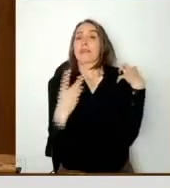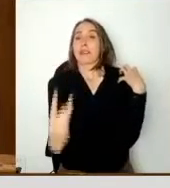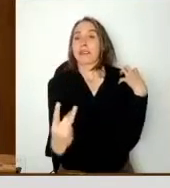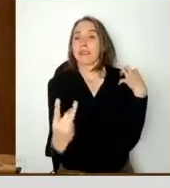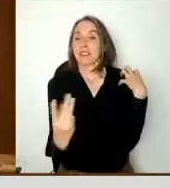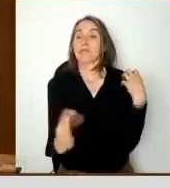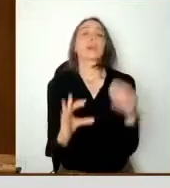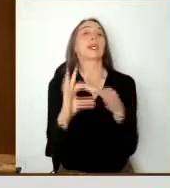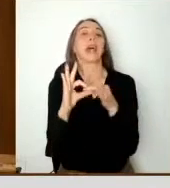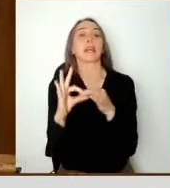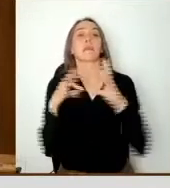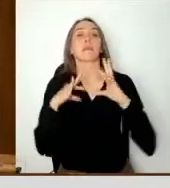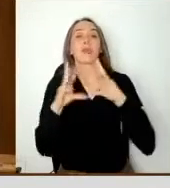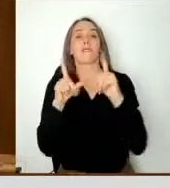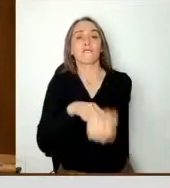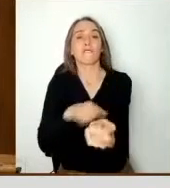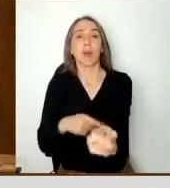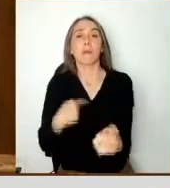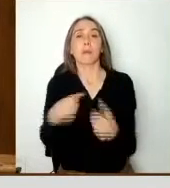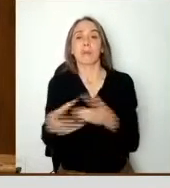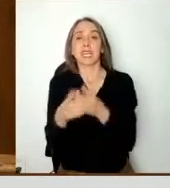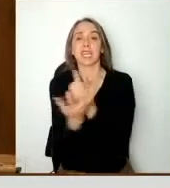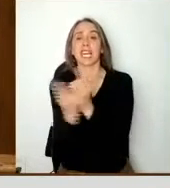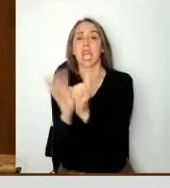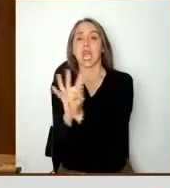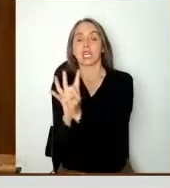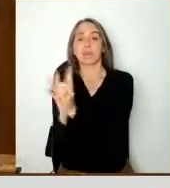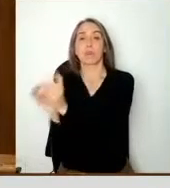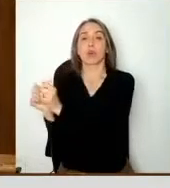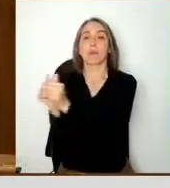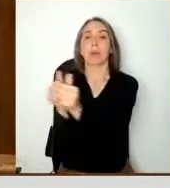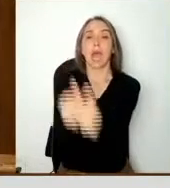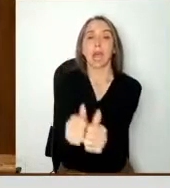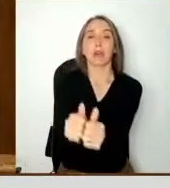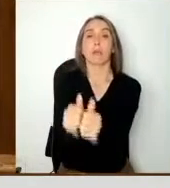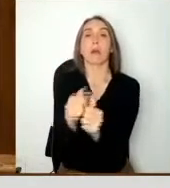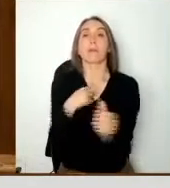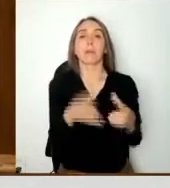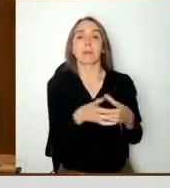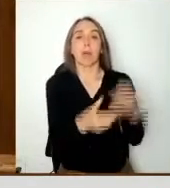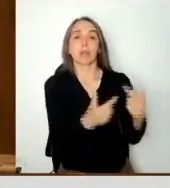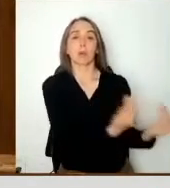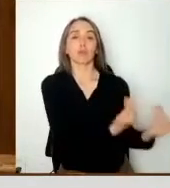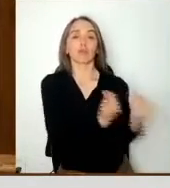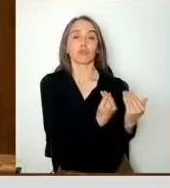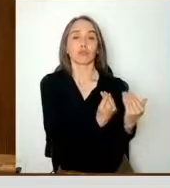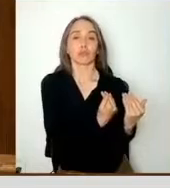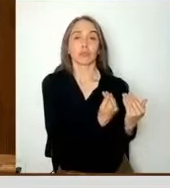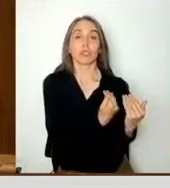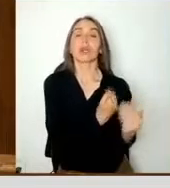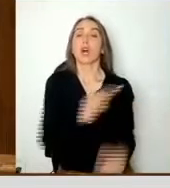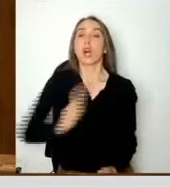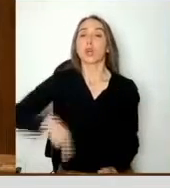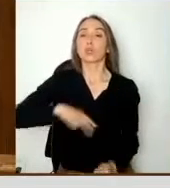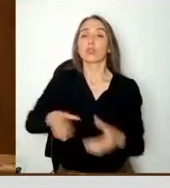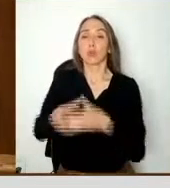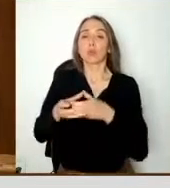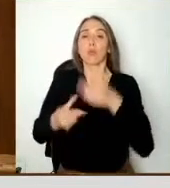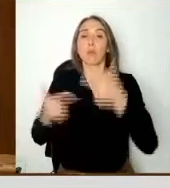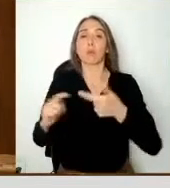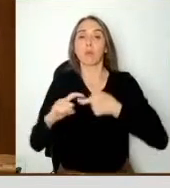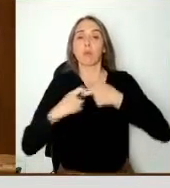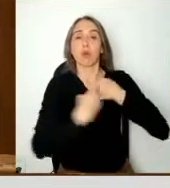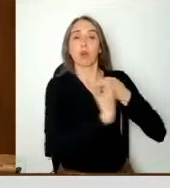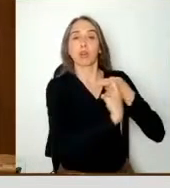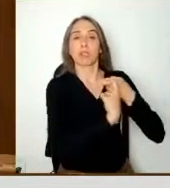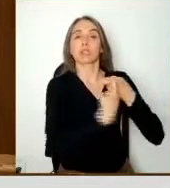familia, a mi equipo por acompañarme, a mi partido por respaldarme, a nuestra coalición y especialmente a los